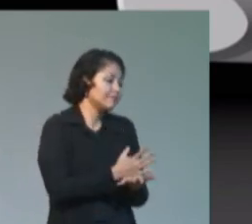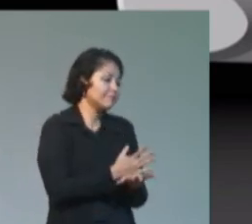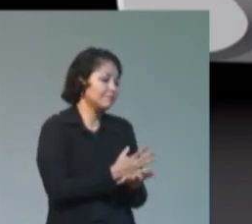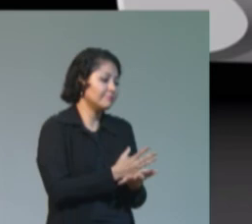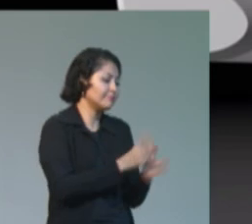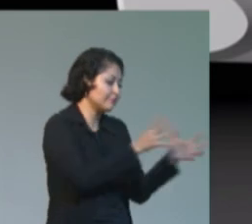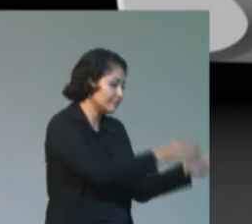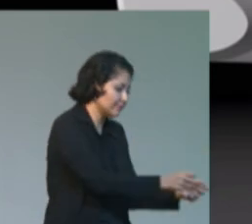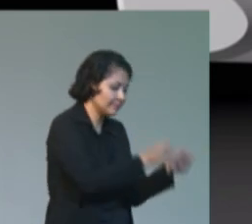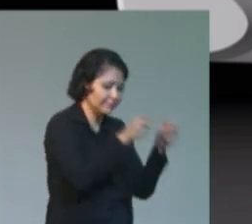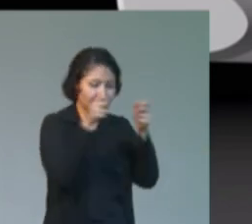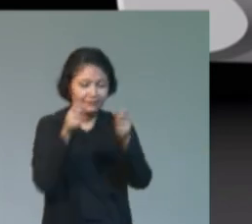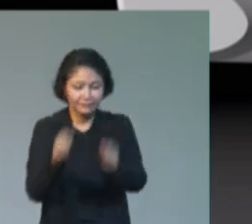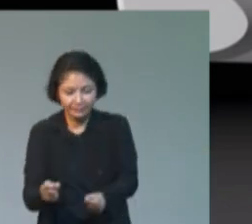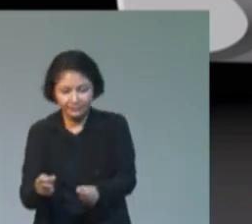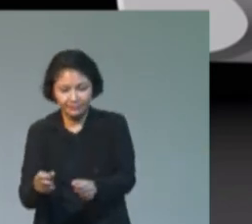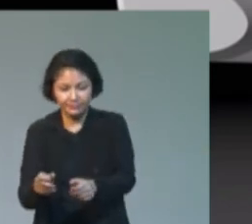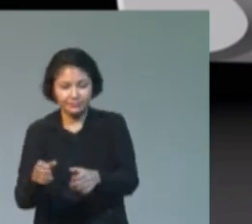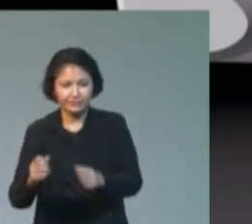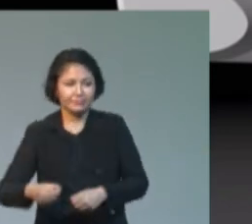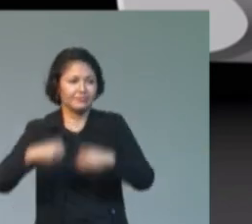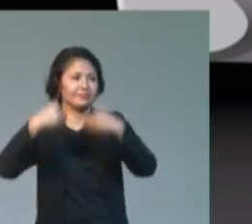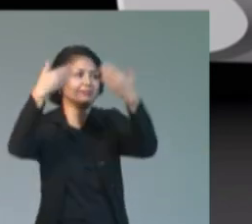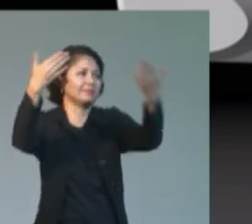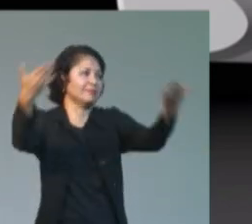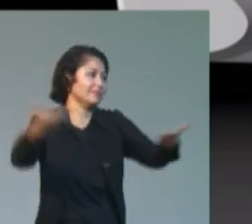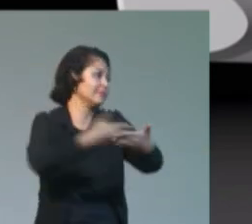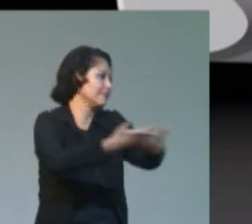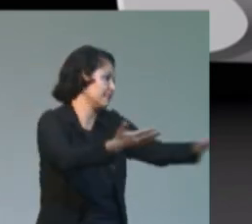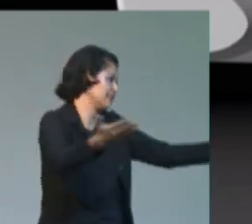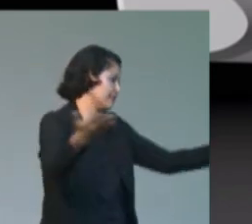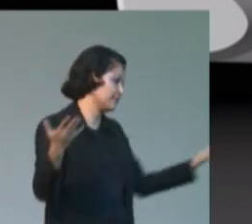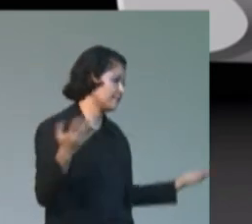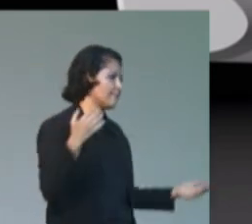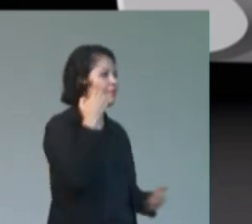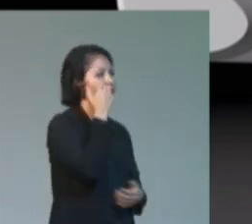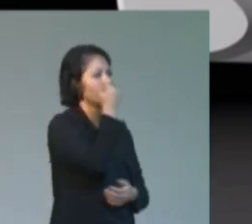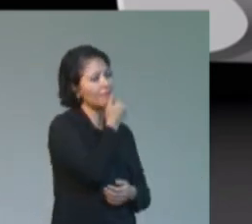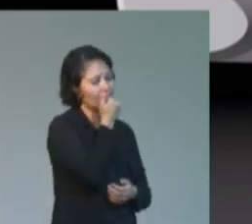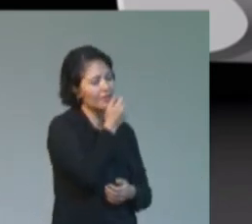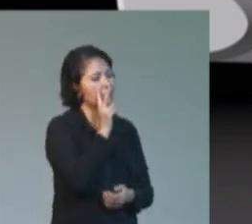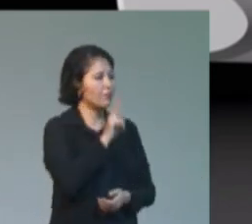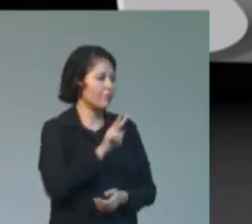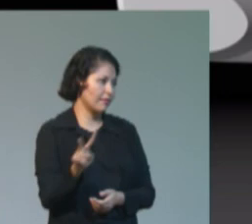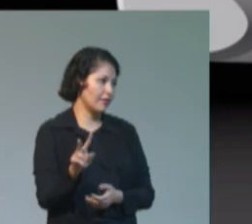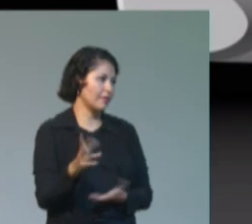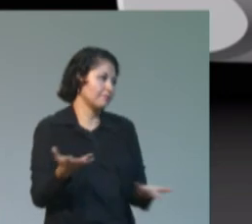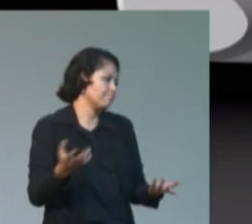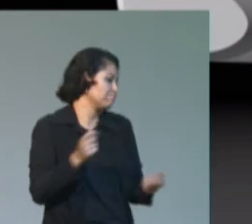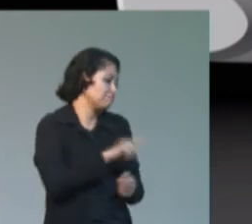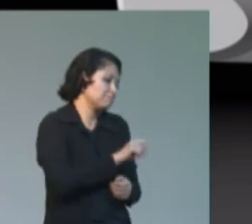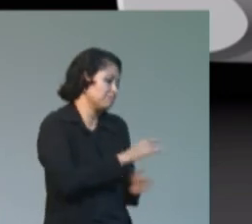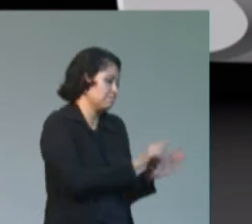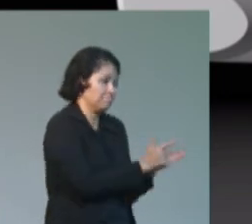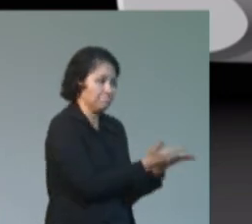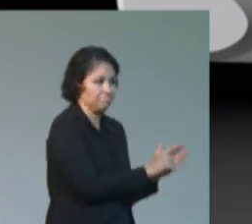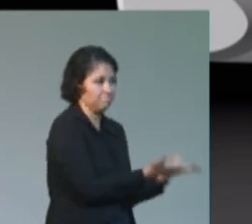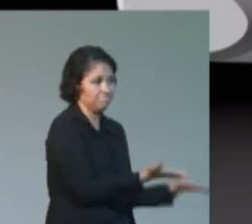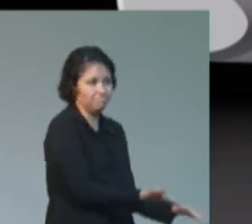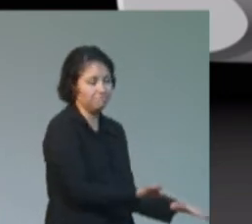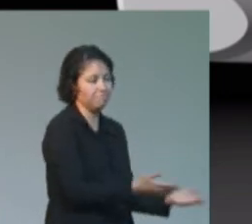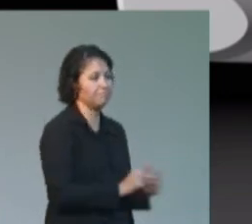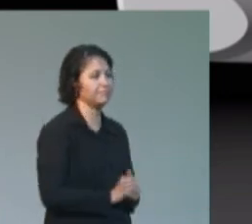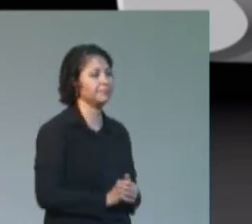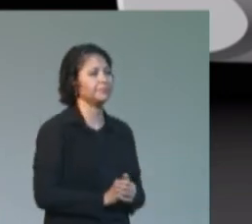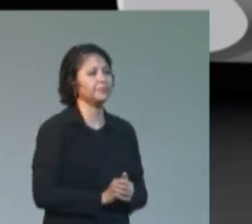el mecanismo de entrega de la información a los estudiantes yo creo sinceramente que muchas de las veces que lo único que